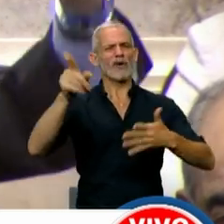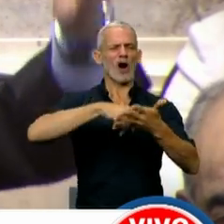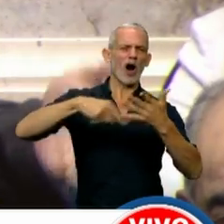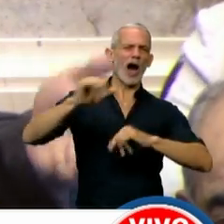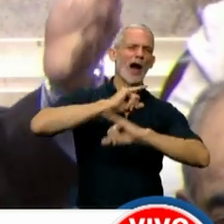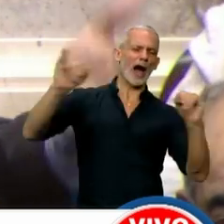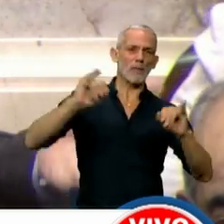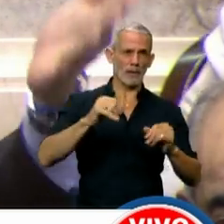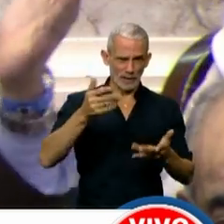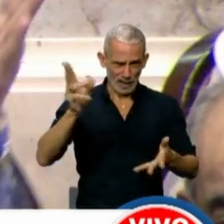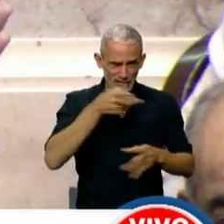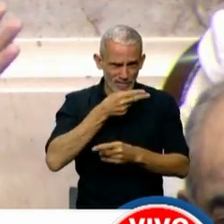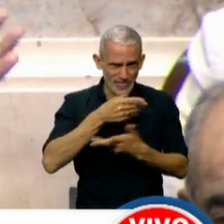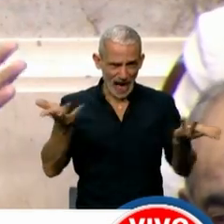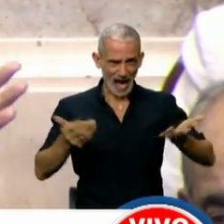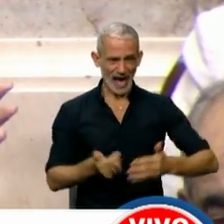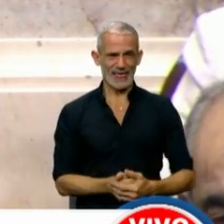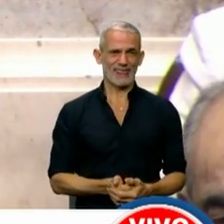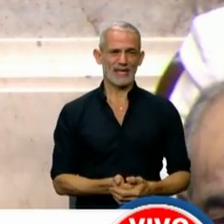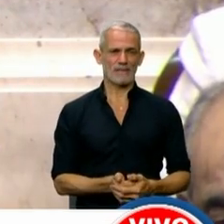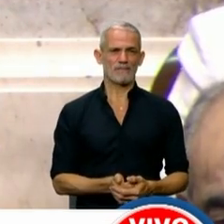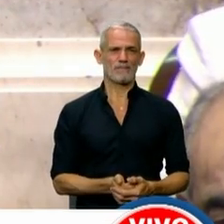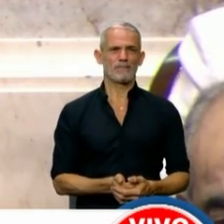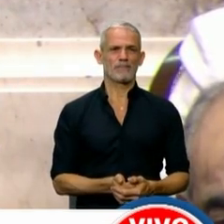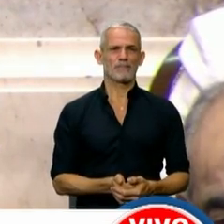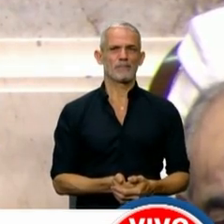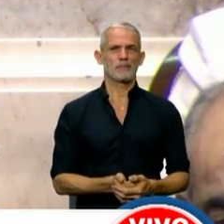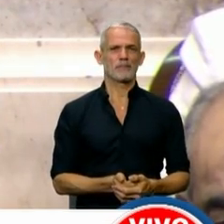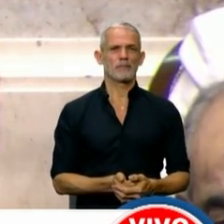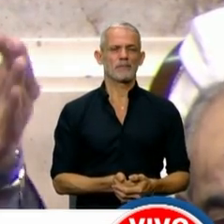y no lo llevaron y nos lo llevaron adelante